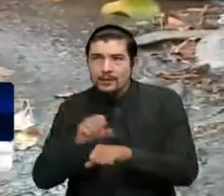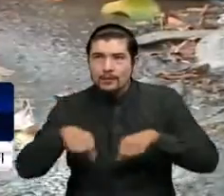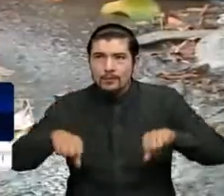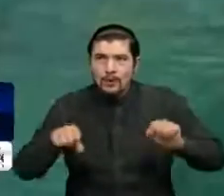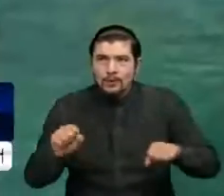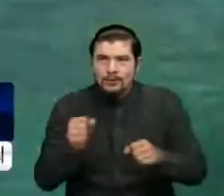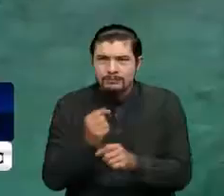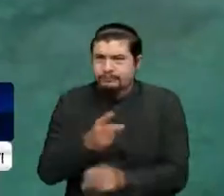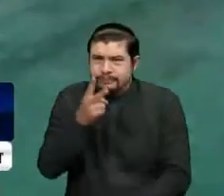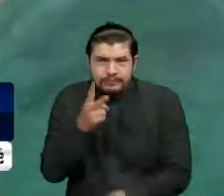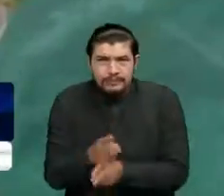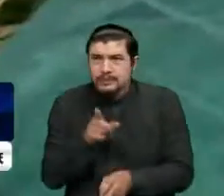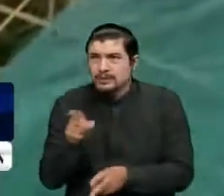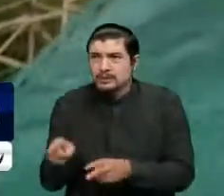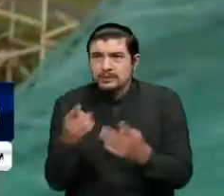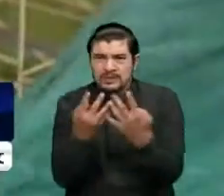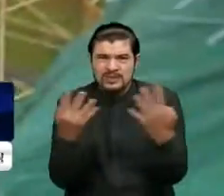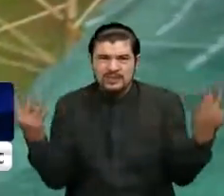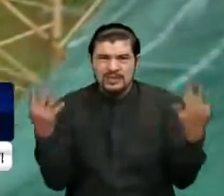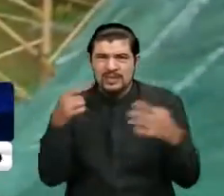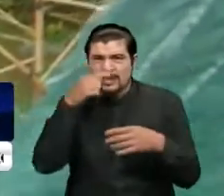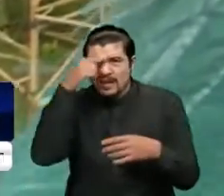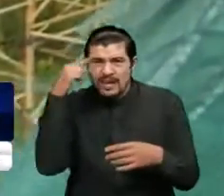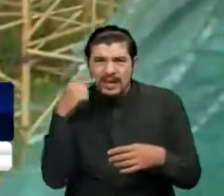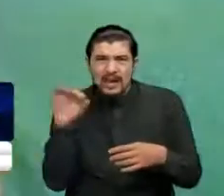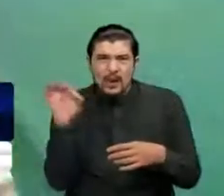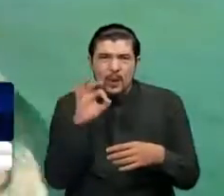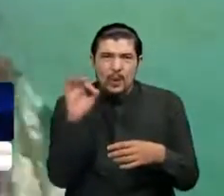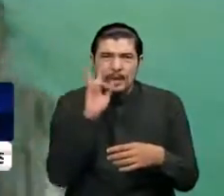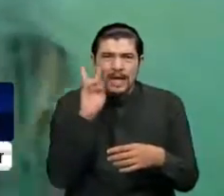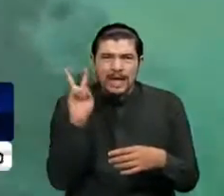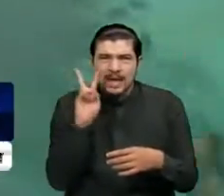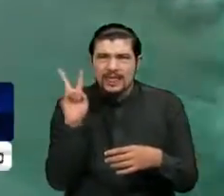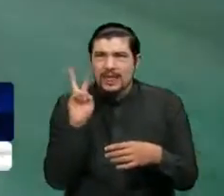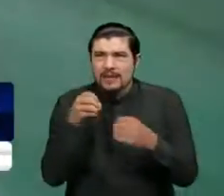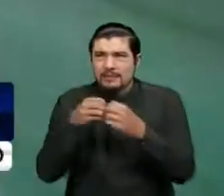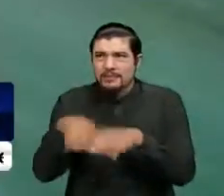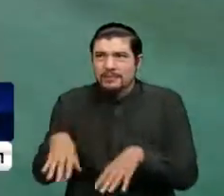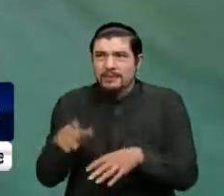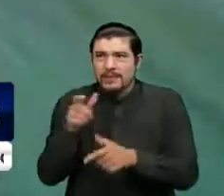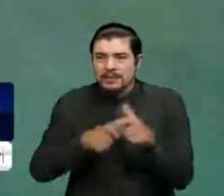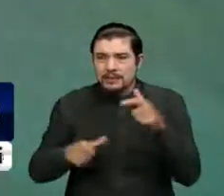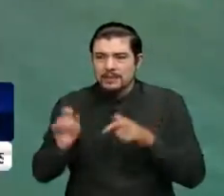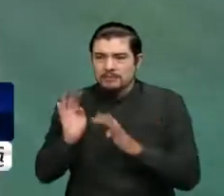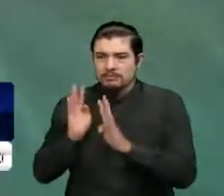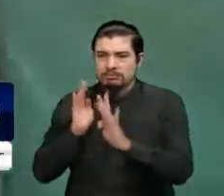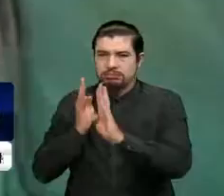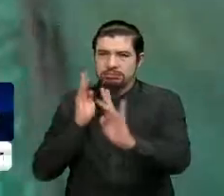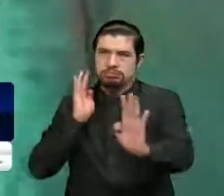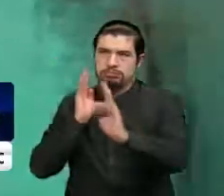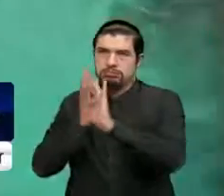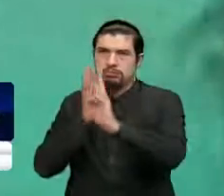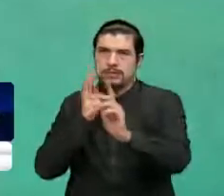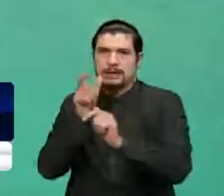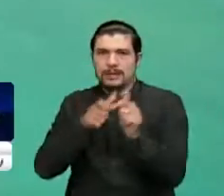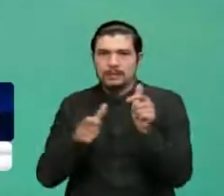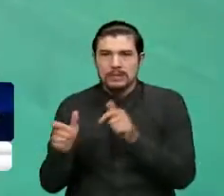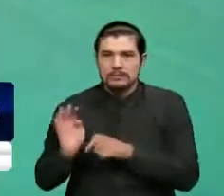inseguridad no las negras y verdes caídas tienen que transitar decenas de personas diariamente en floridablanca